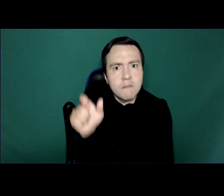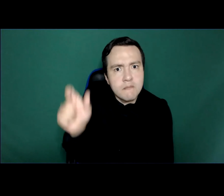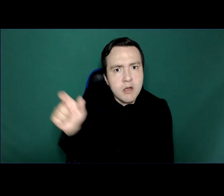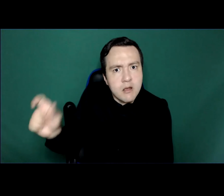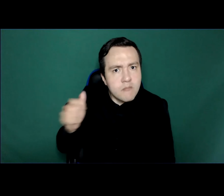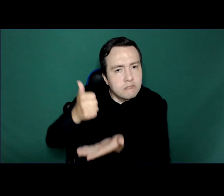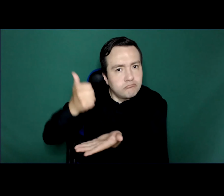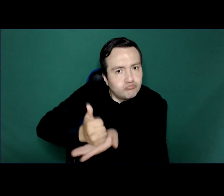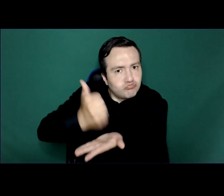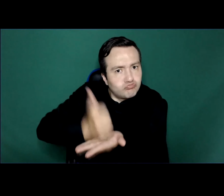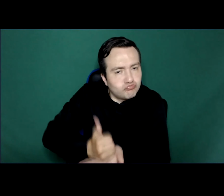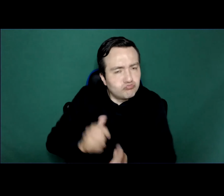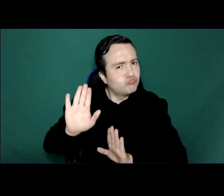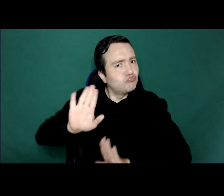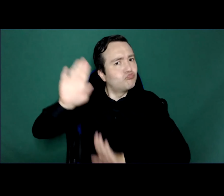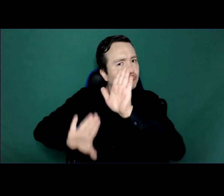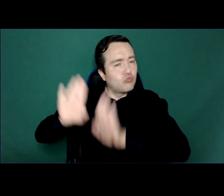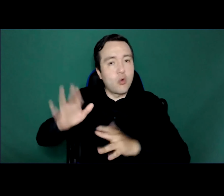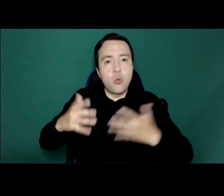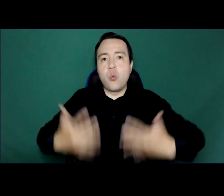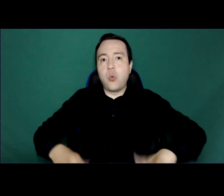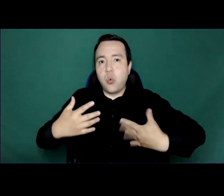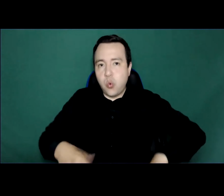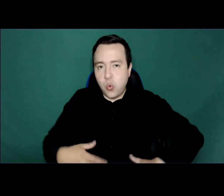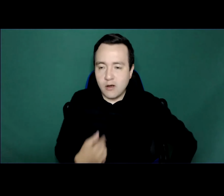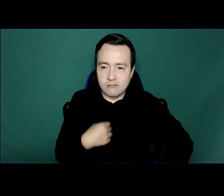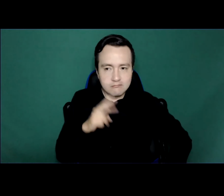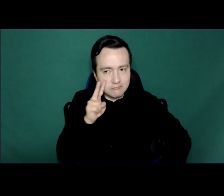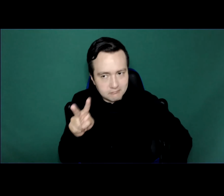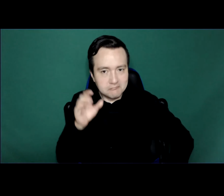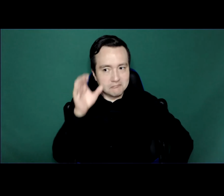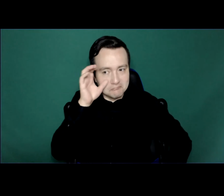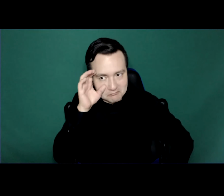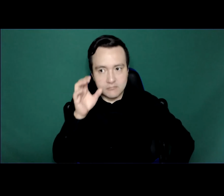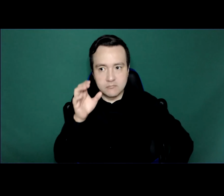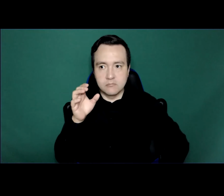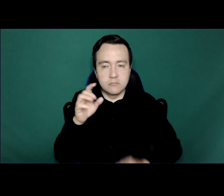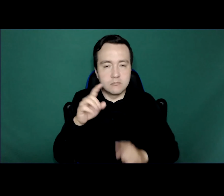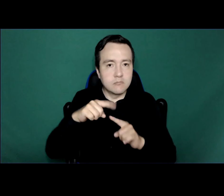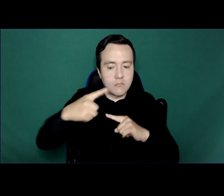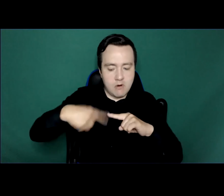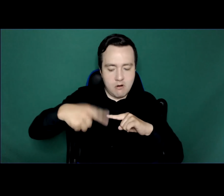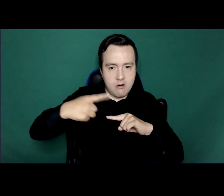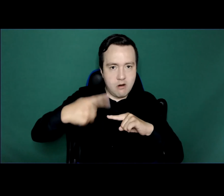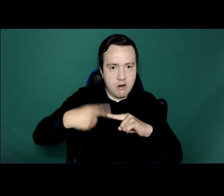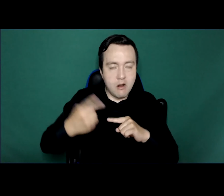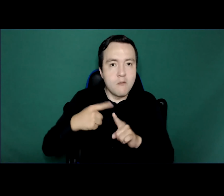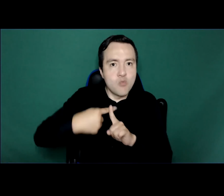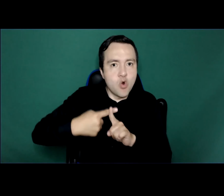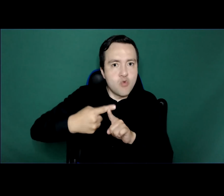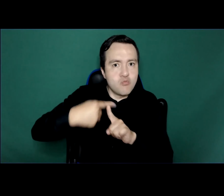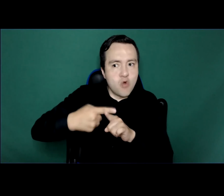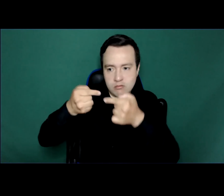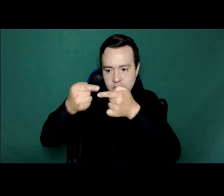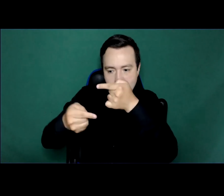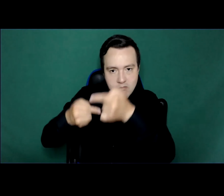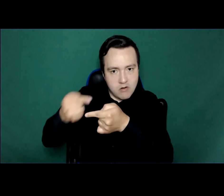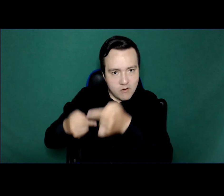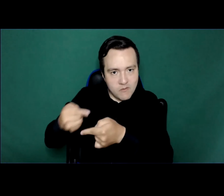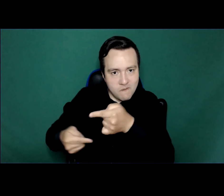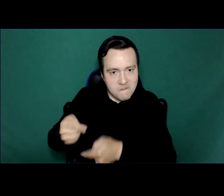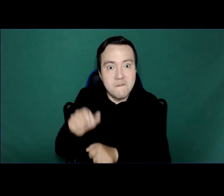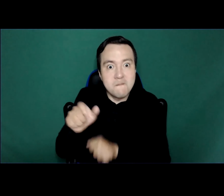que me fijo, está incrementando el número. Es un placer para mí compartir